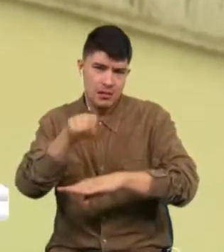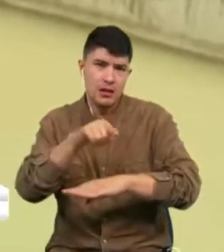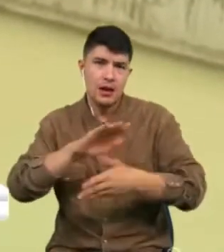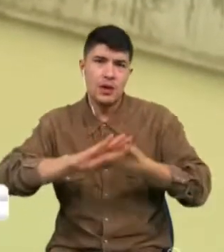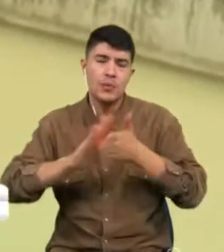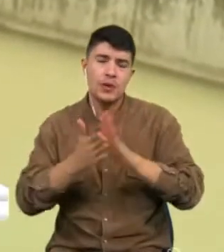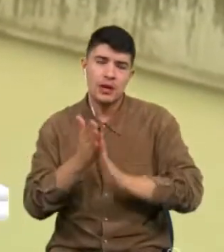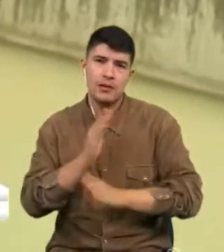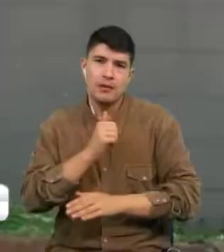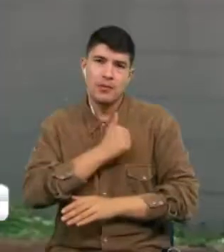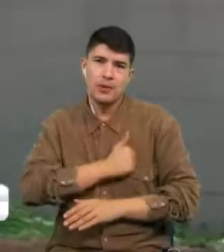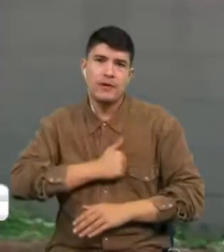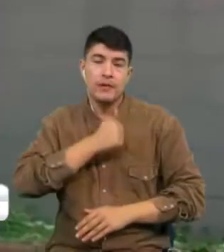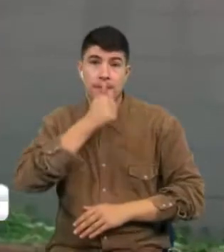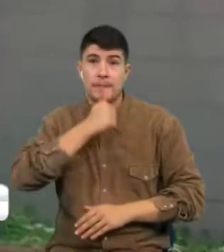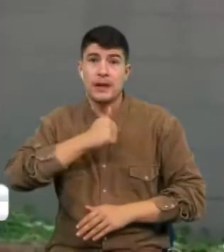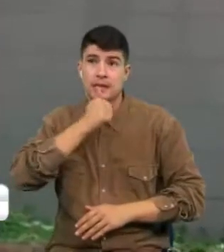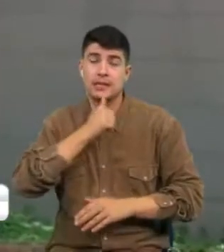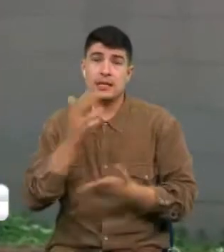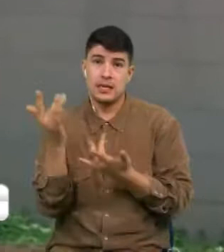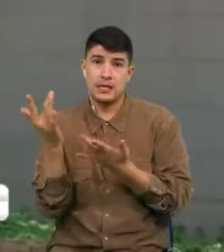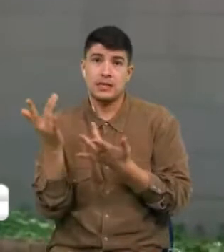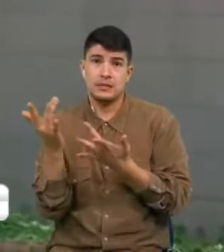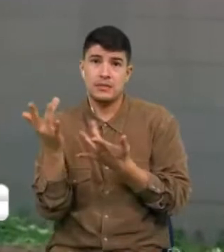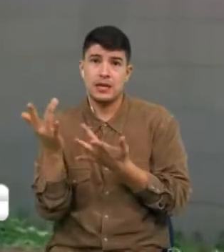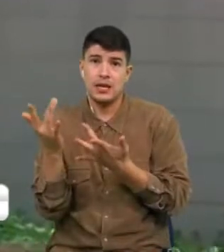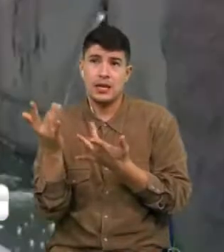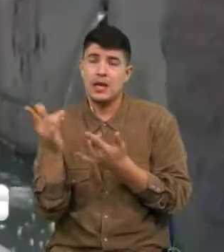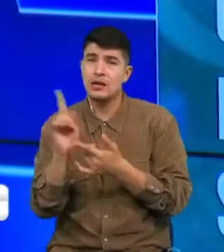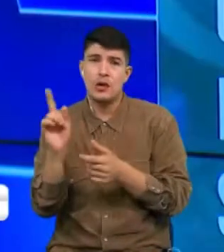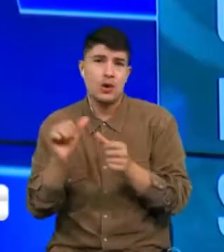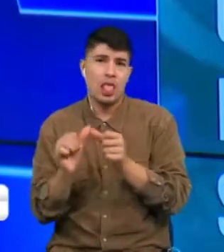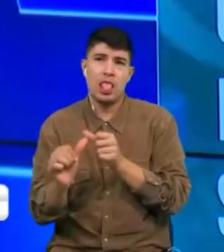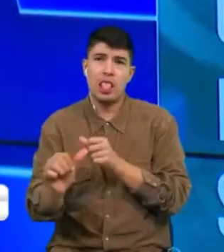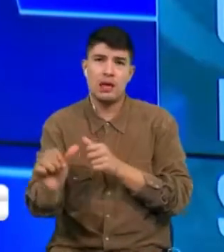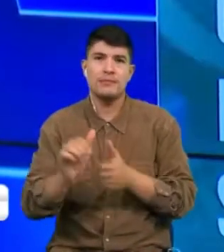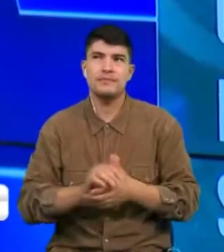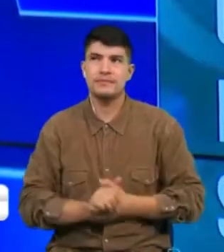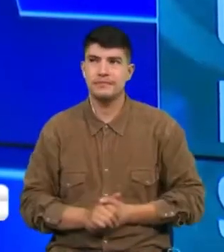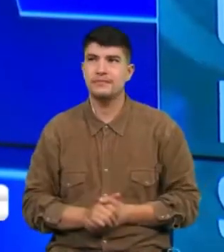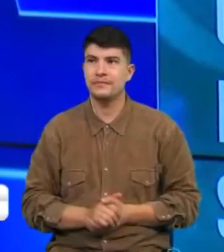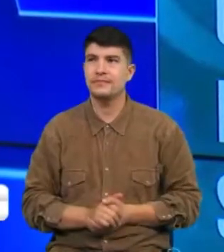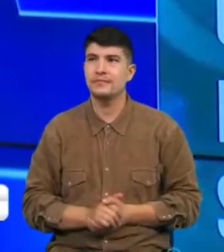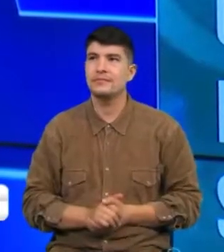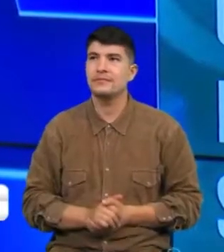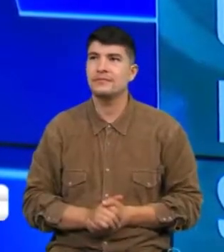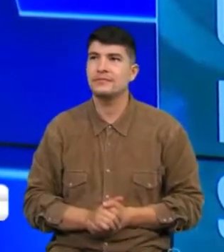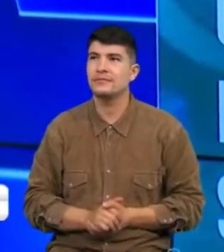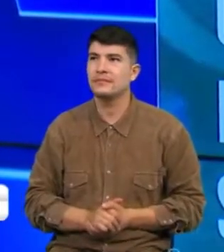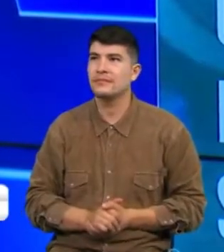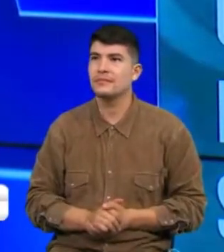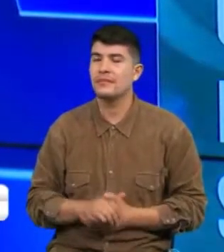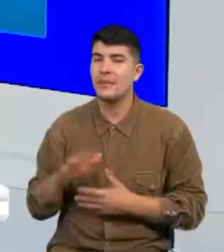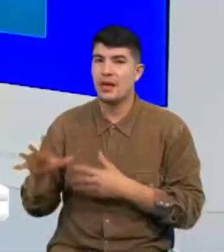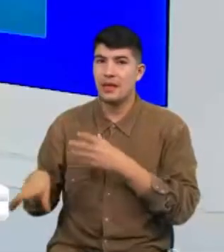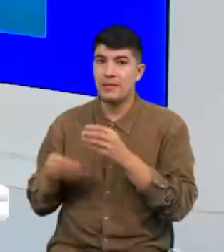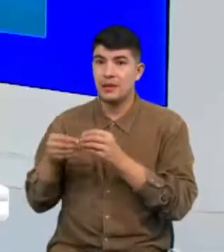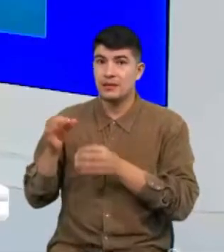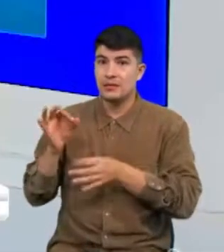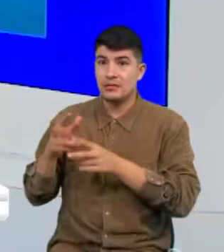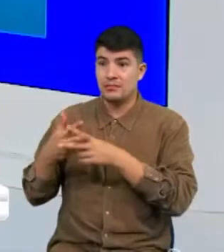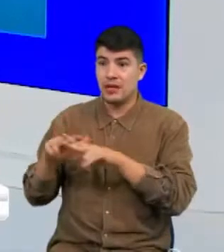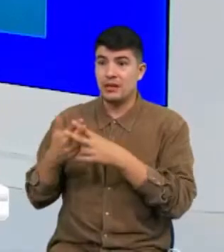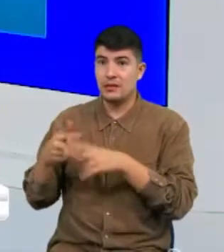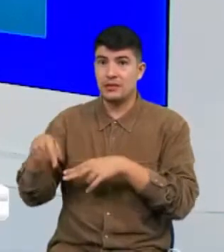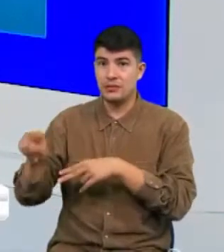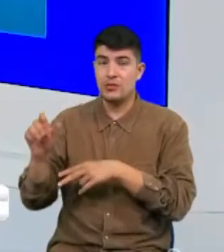la suspensión del servicio, esperando que esto no se alargue. Bueno, y a propósito de estos ajustes que estará haciendo el Acueducto